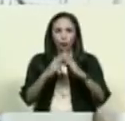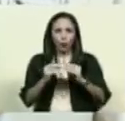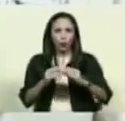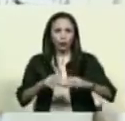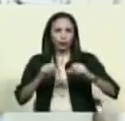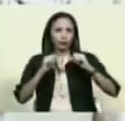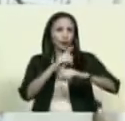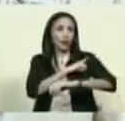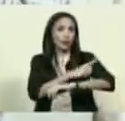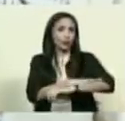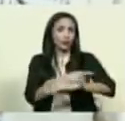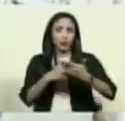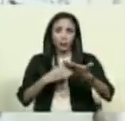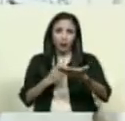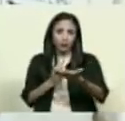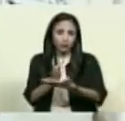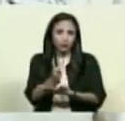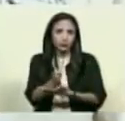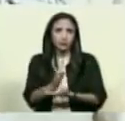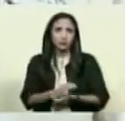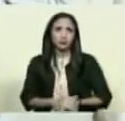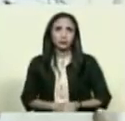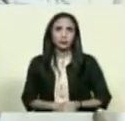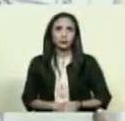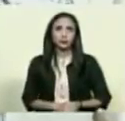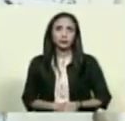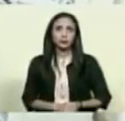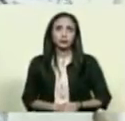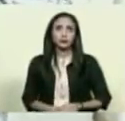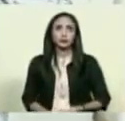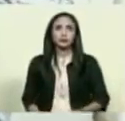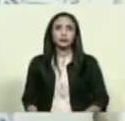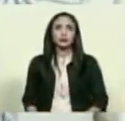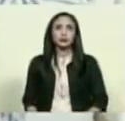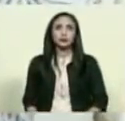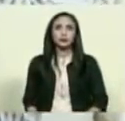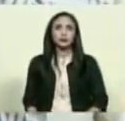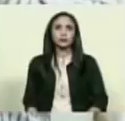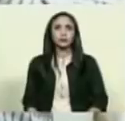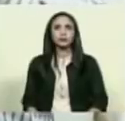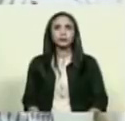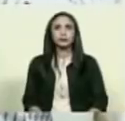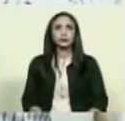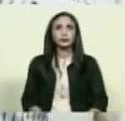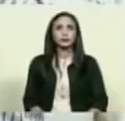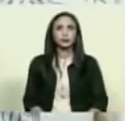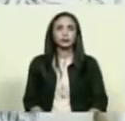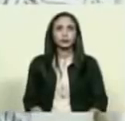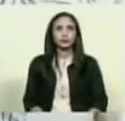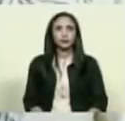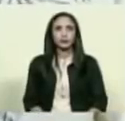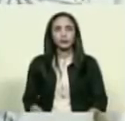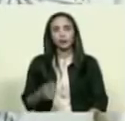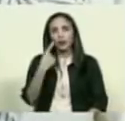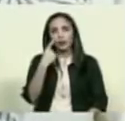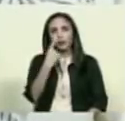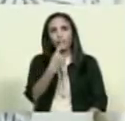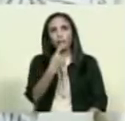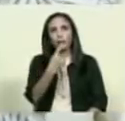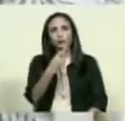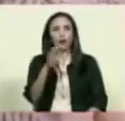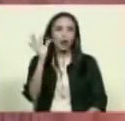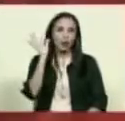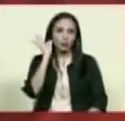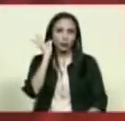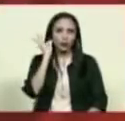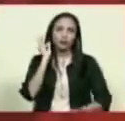el brío para sacar adelante el país de la compleja situación económica que hoy vivimos. Por eso lo dejamos hoy con la compañera Neida Laya, quien nos explica un poco el